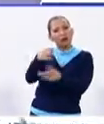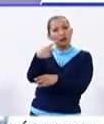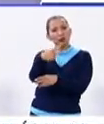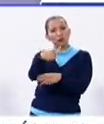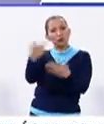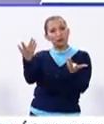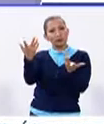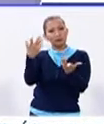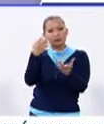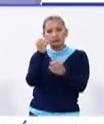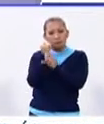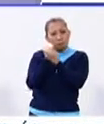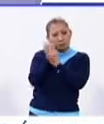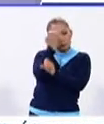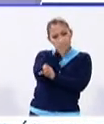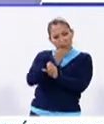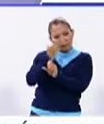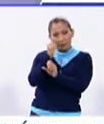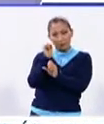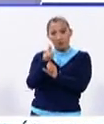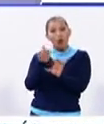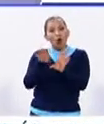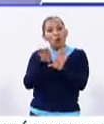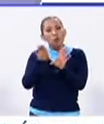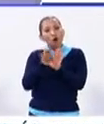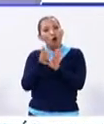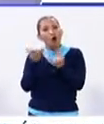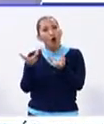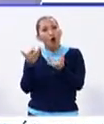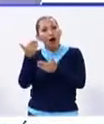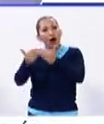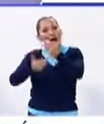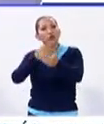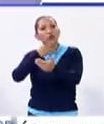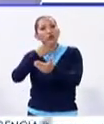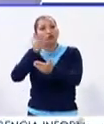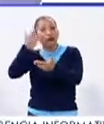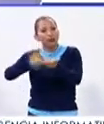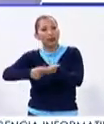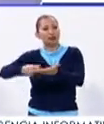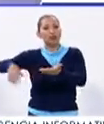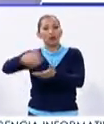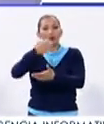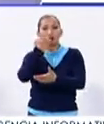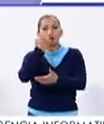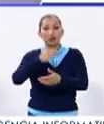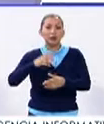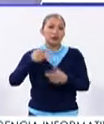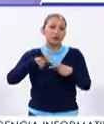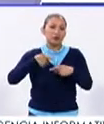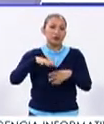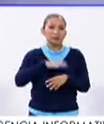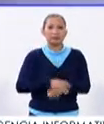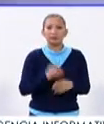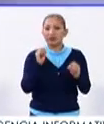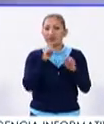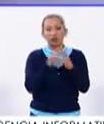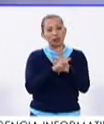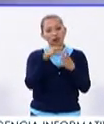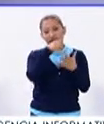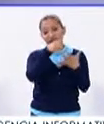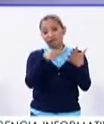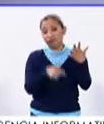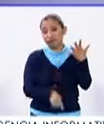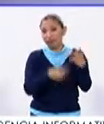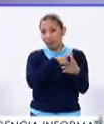la materia, desde el estudio y precisamente cómo se logra aplicar posteriormente en la sociedad? Claro, son muchas aristas por las que